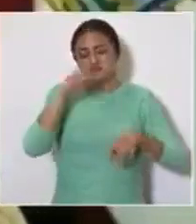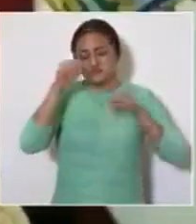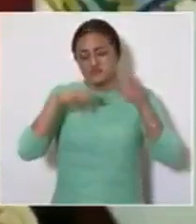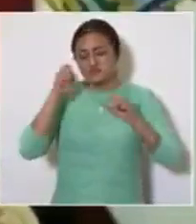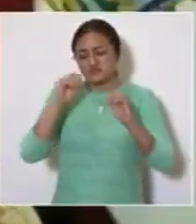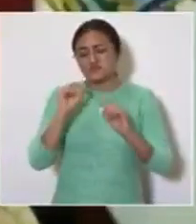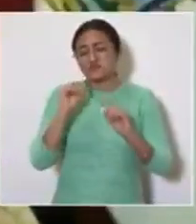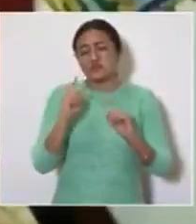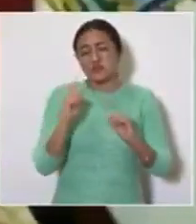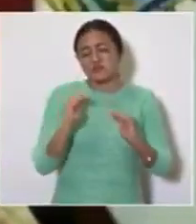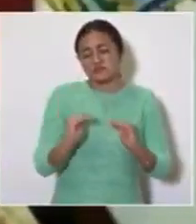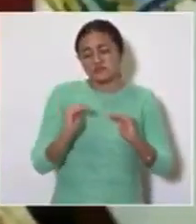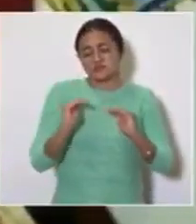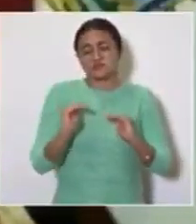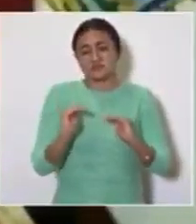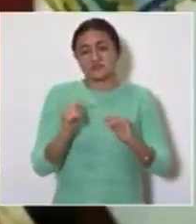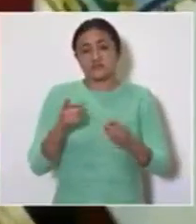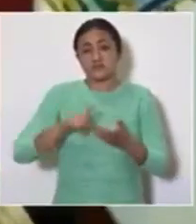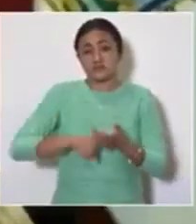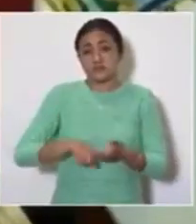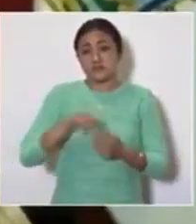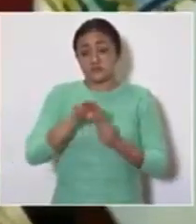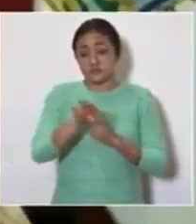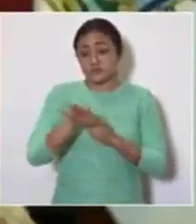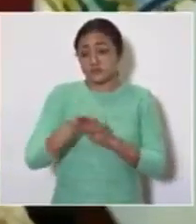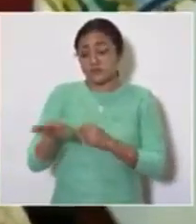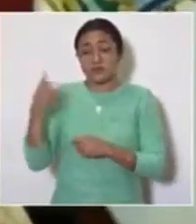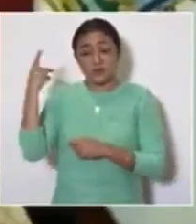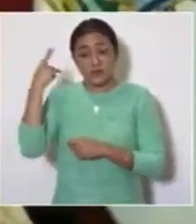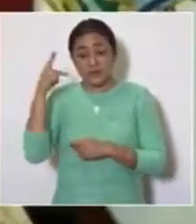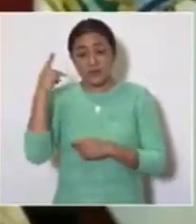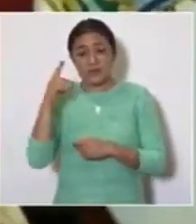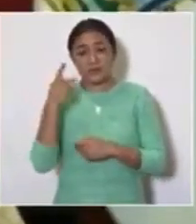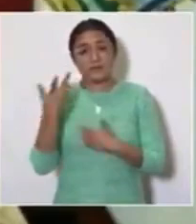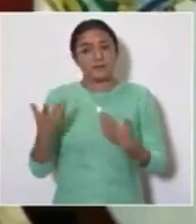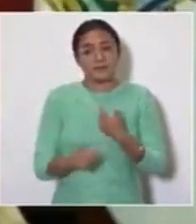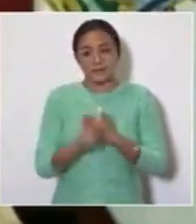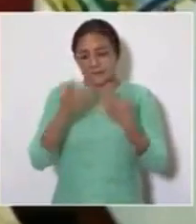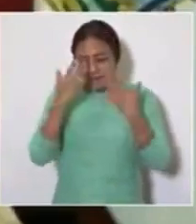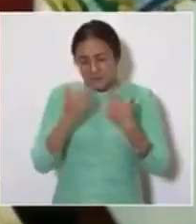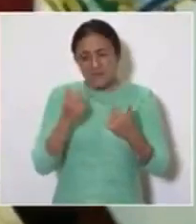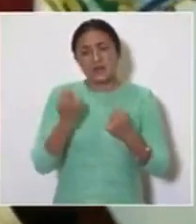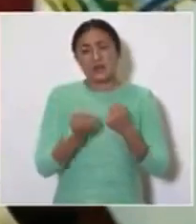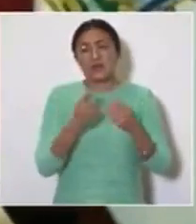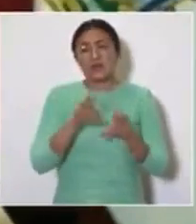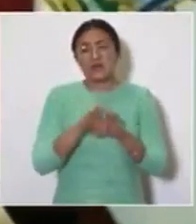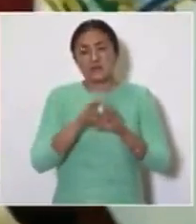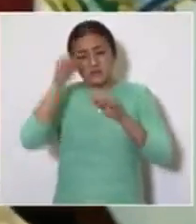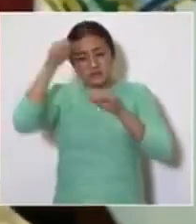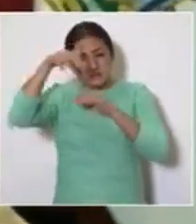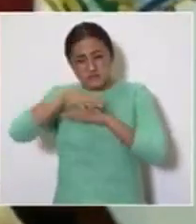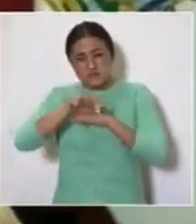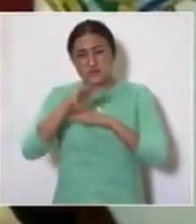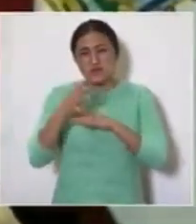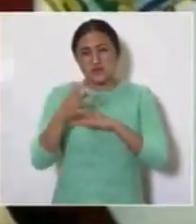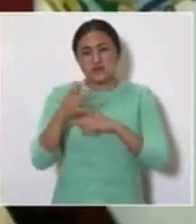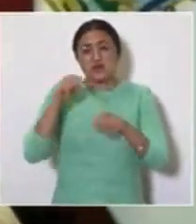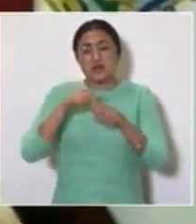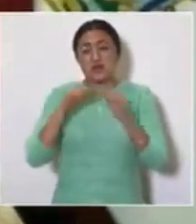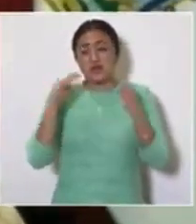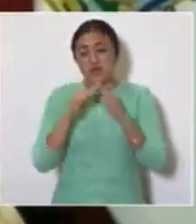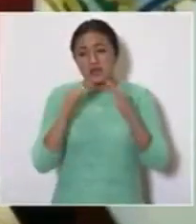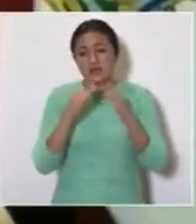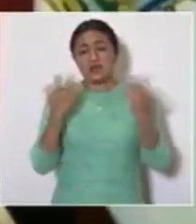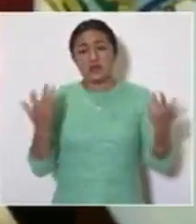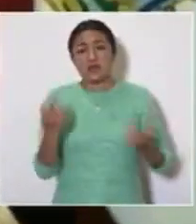estamos en la zona conurbada de Puebla, sin mayor problema, algunas filtraciones de agua en vivienda